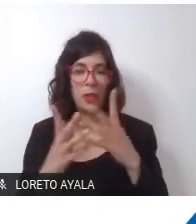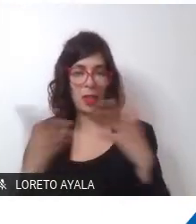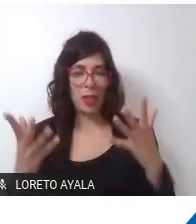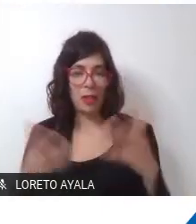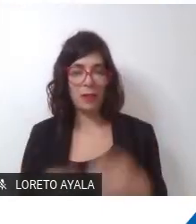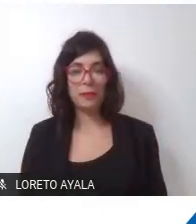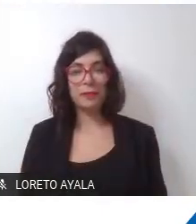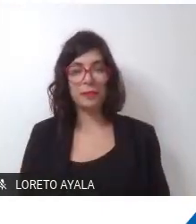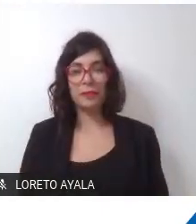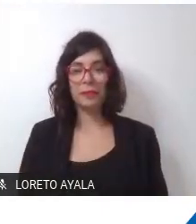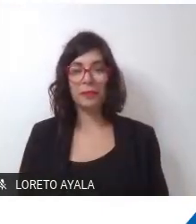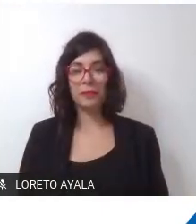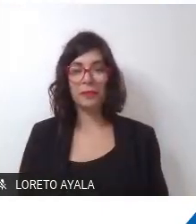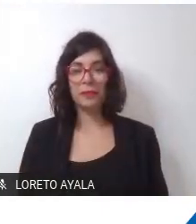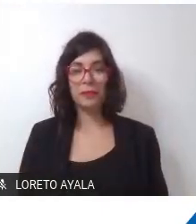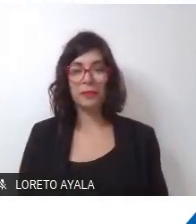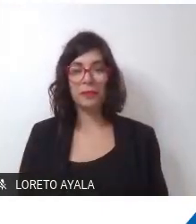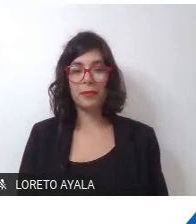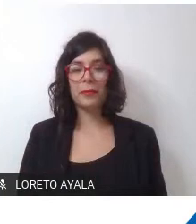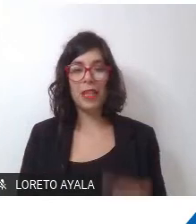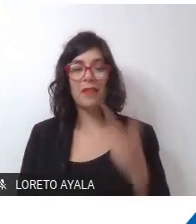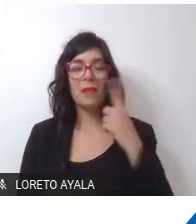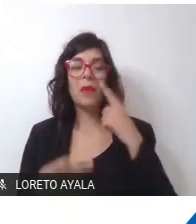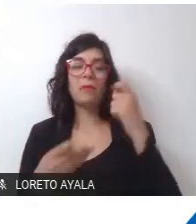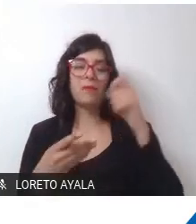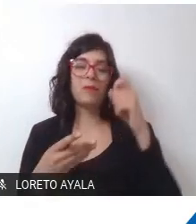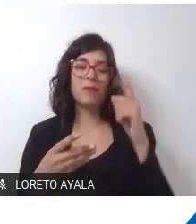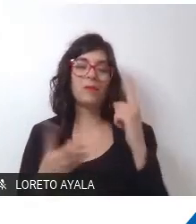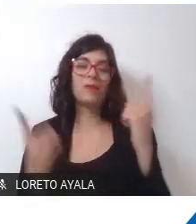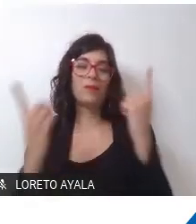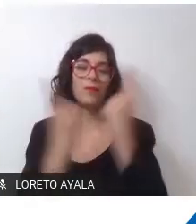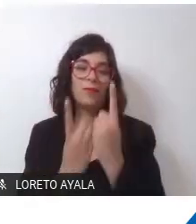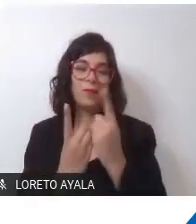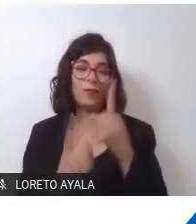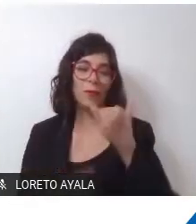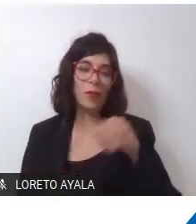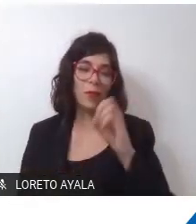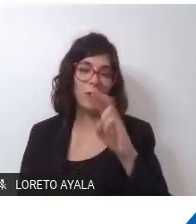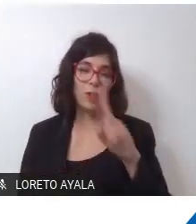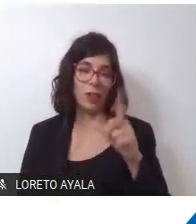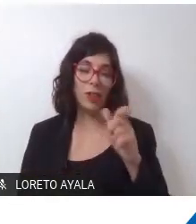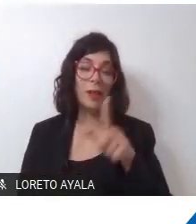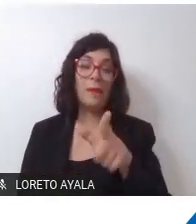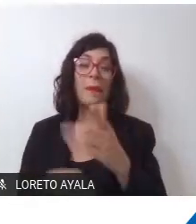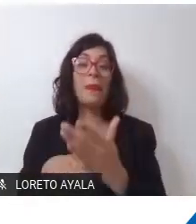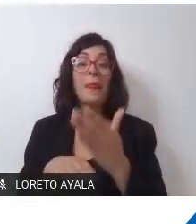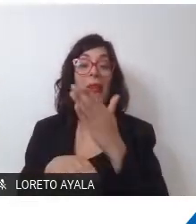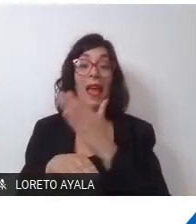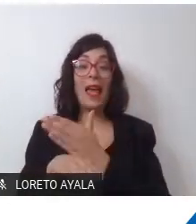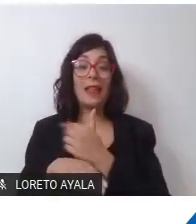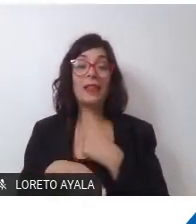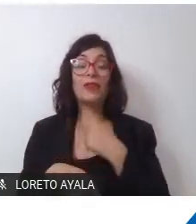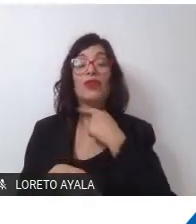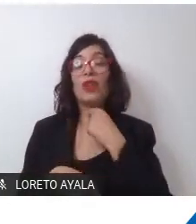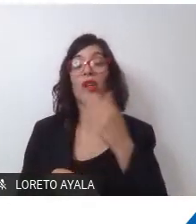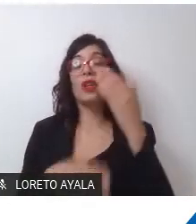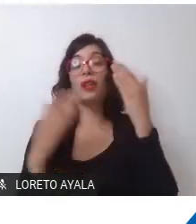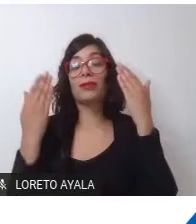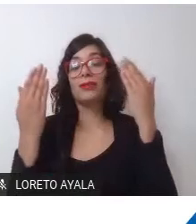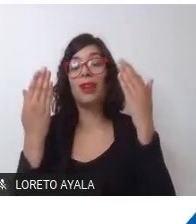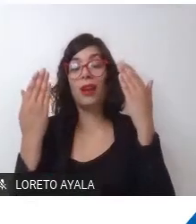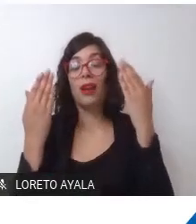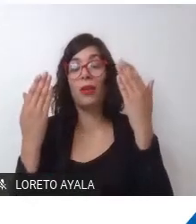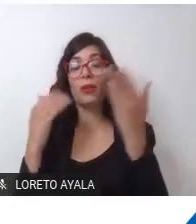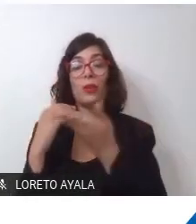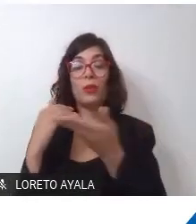análisis en conjunto con Jorge Castillo. Voy a hacer algo antes de, quiero saludar